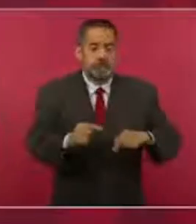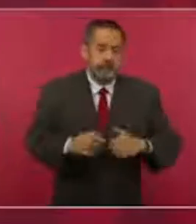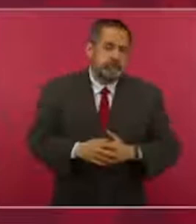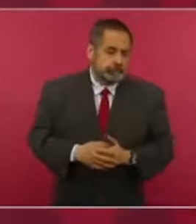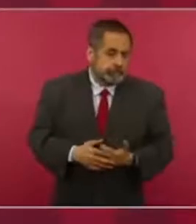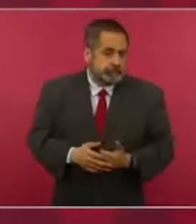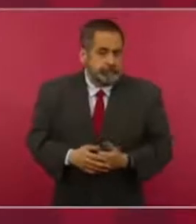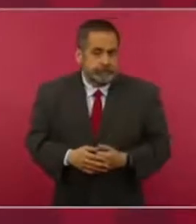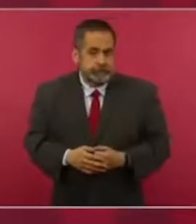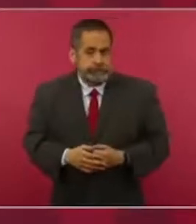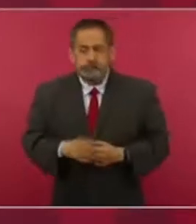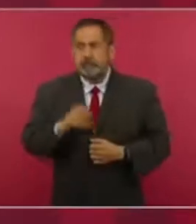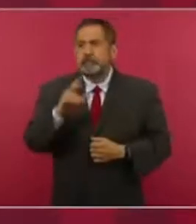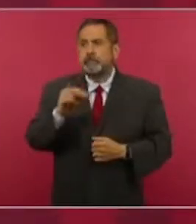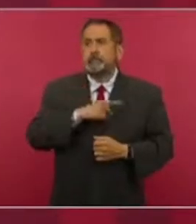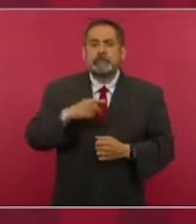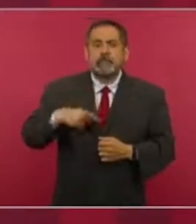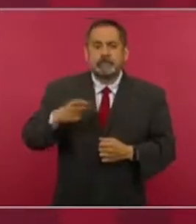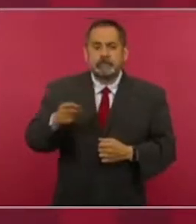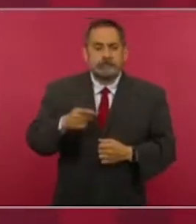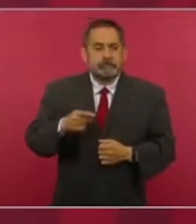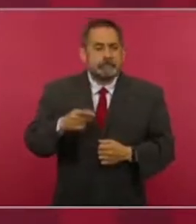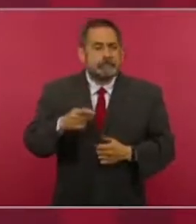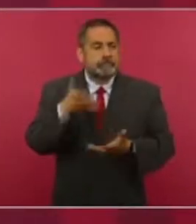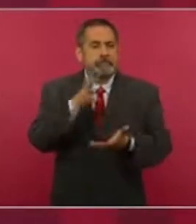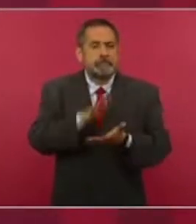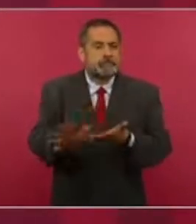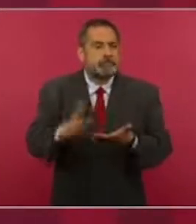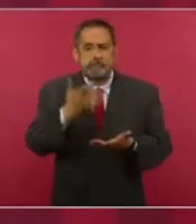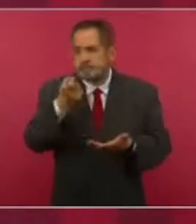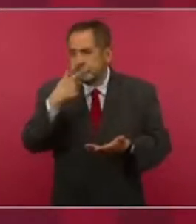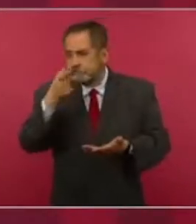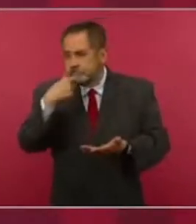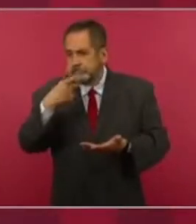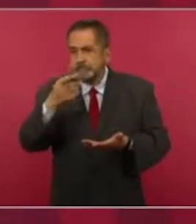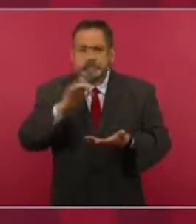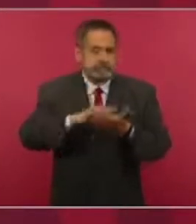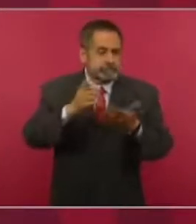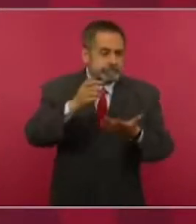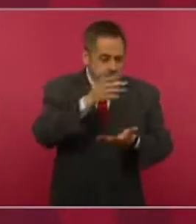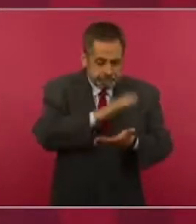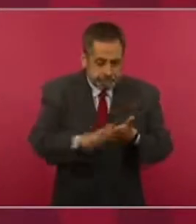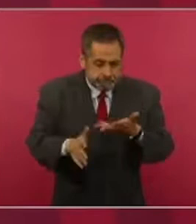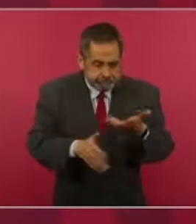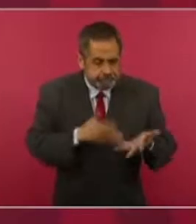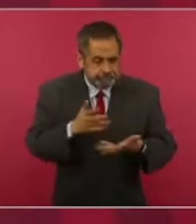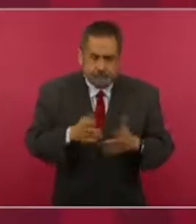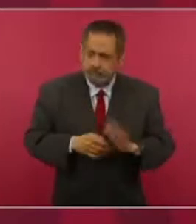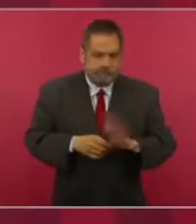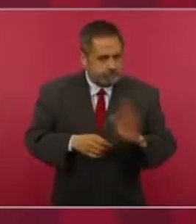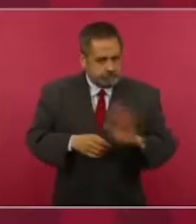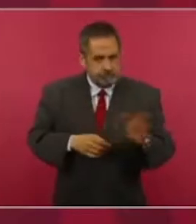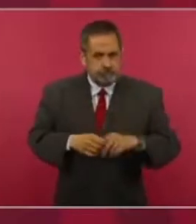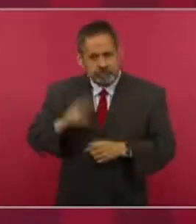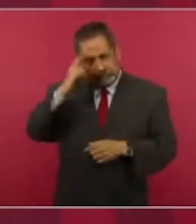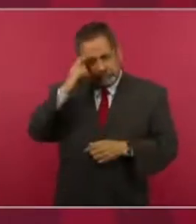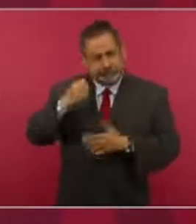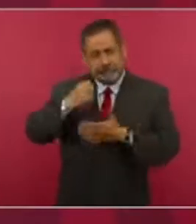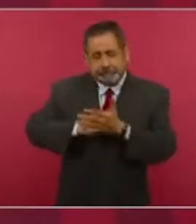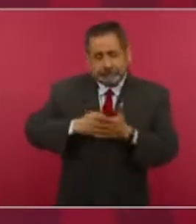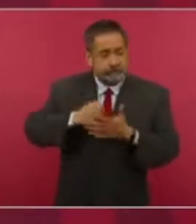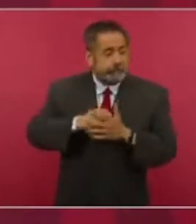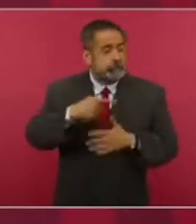que no falten los medicamentos. Imagínense cuánto luchamos para